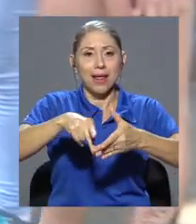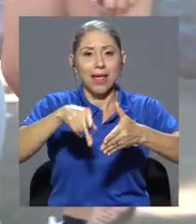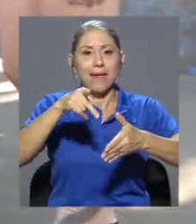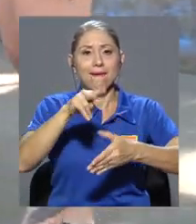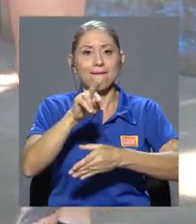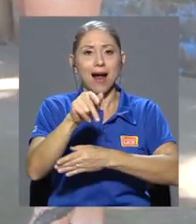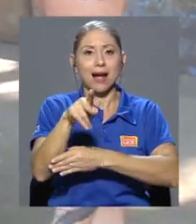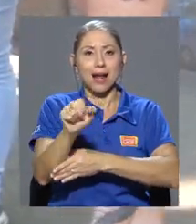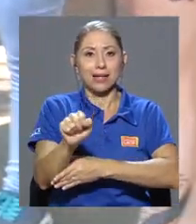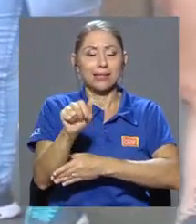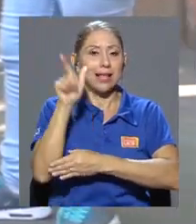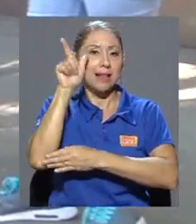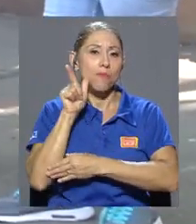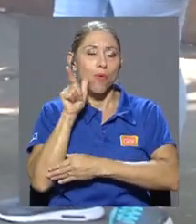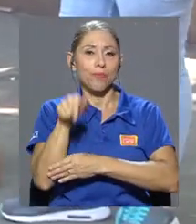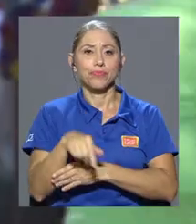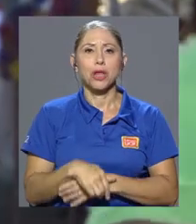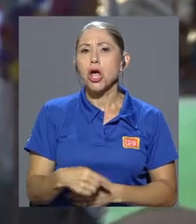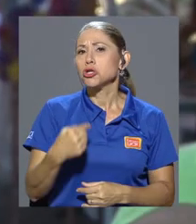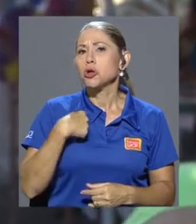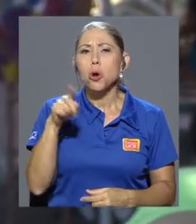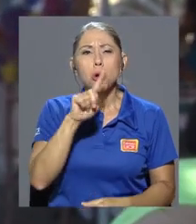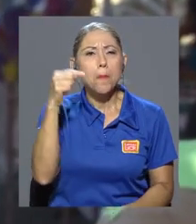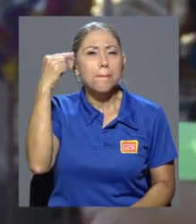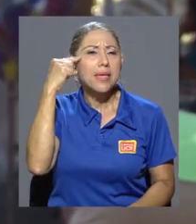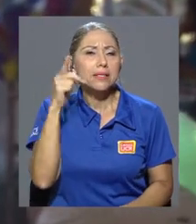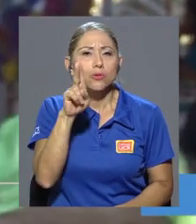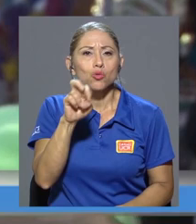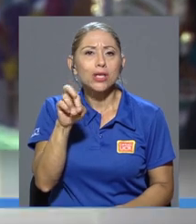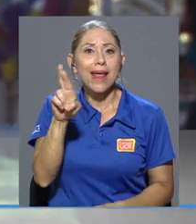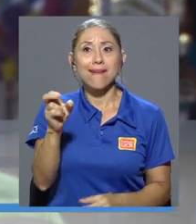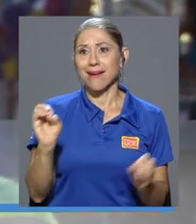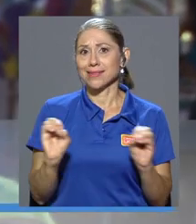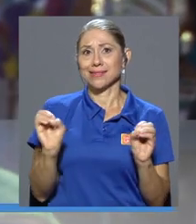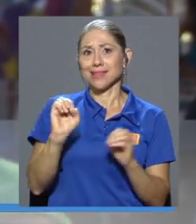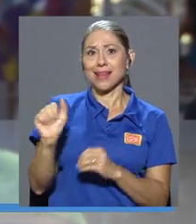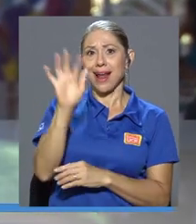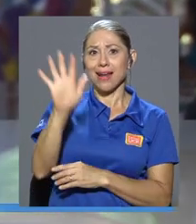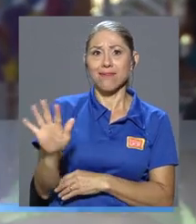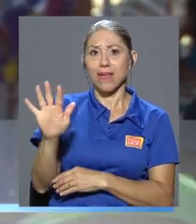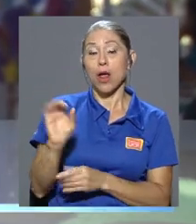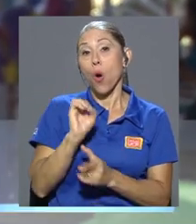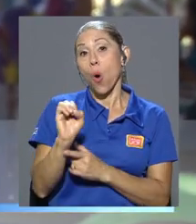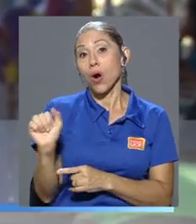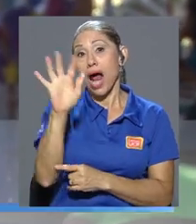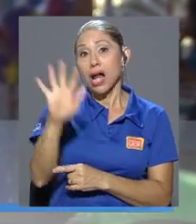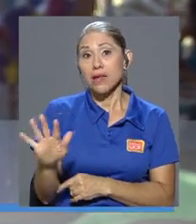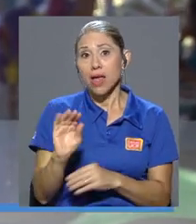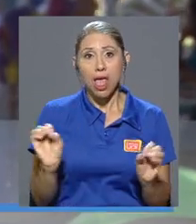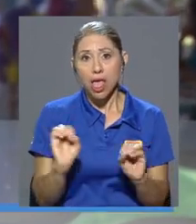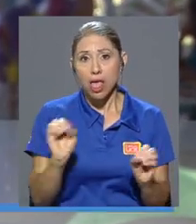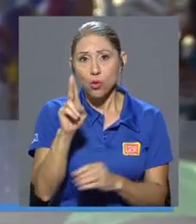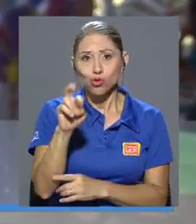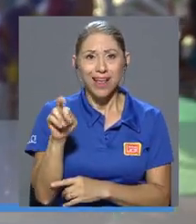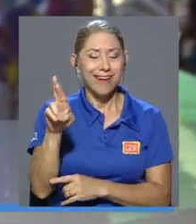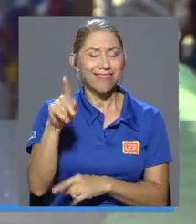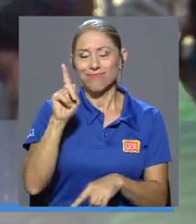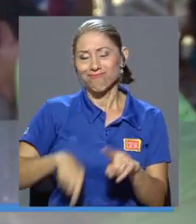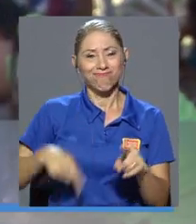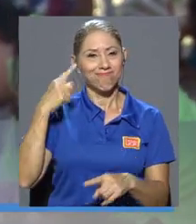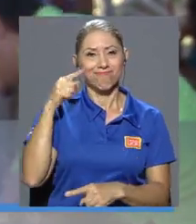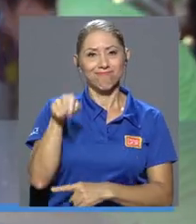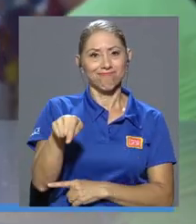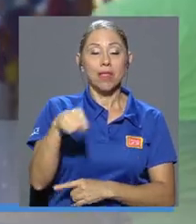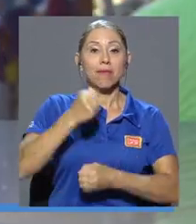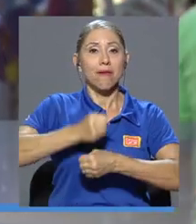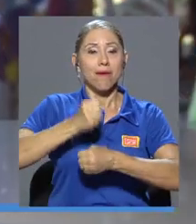no contemplo la ugr sin estar en el caribe no contemplo el caribe sino cdr creo que el